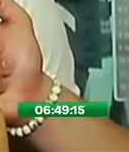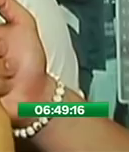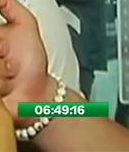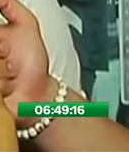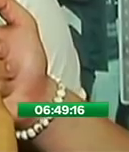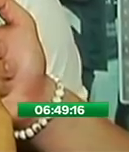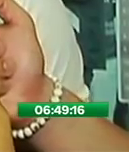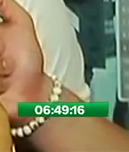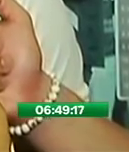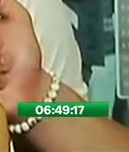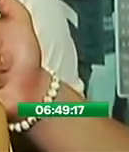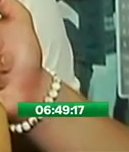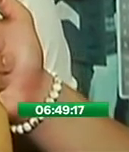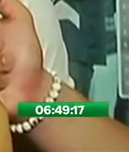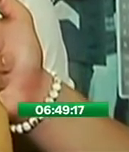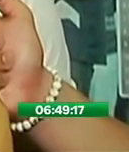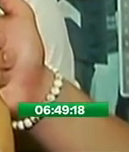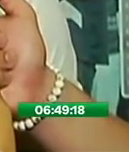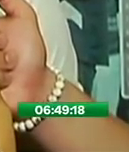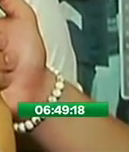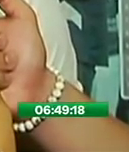bueno, ya no iba a estar con el equipo, pero bueno.